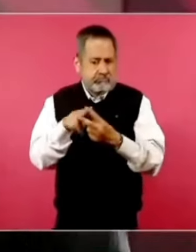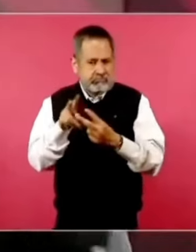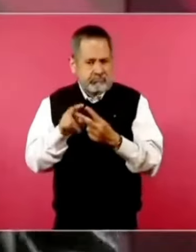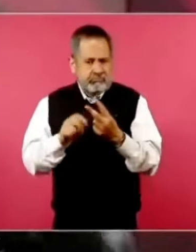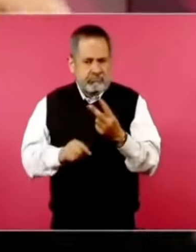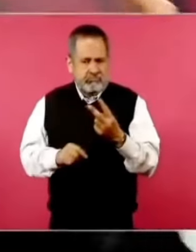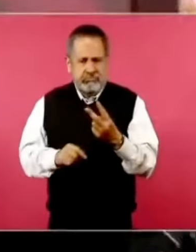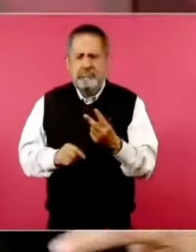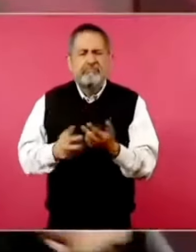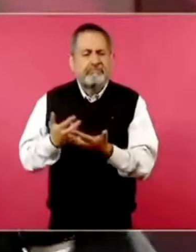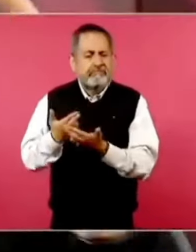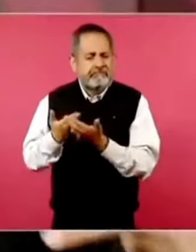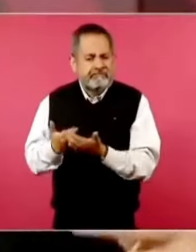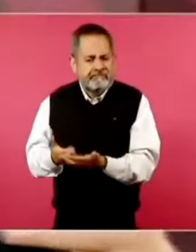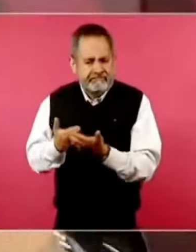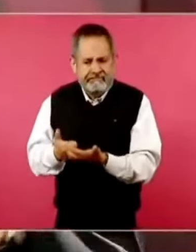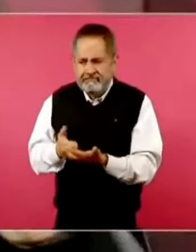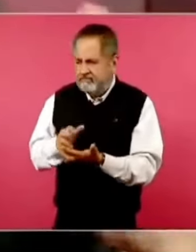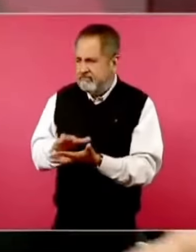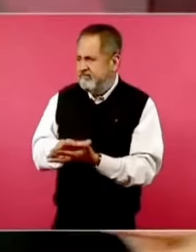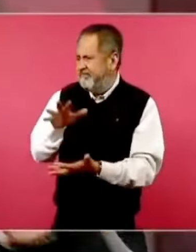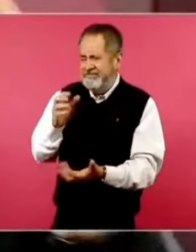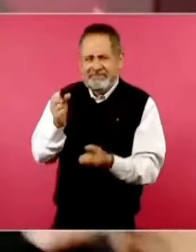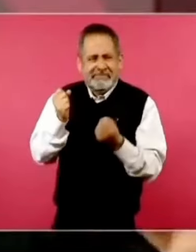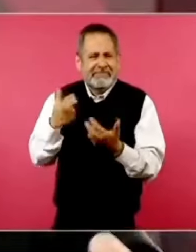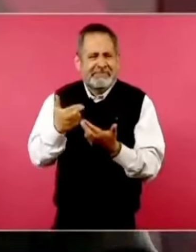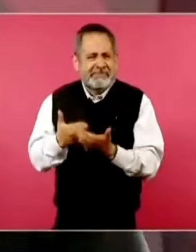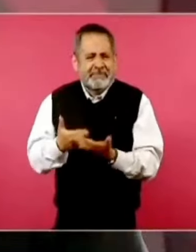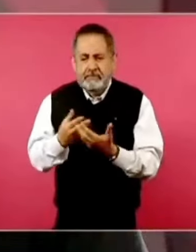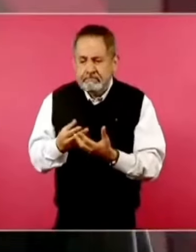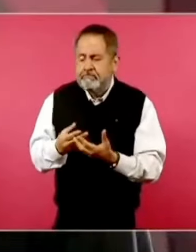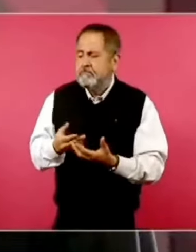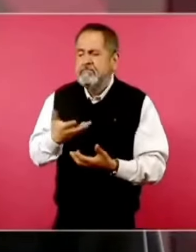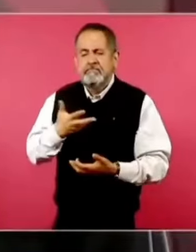se dispone de muchísimo dinero